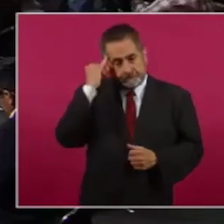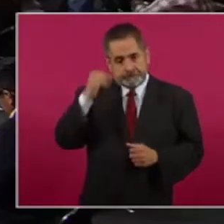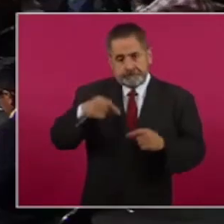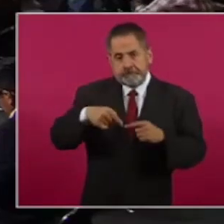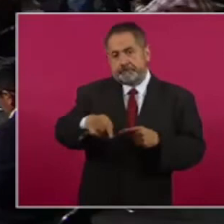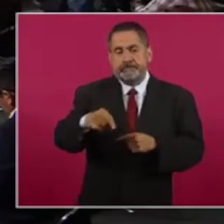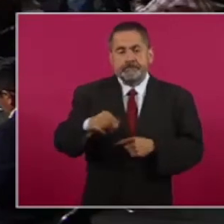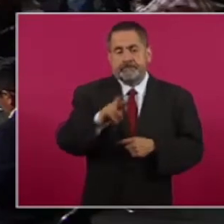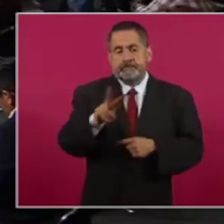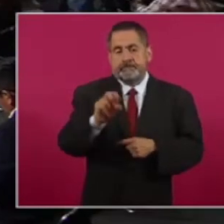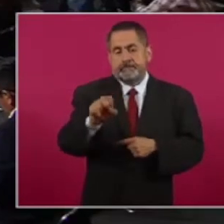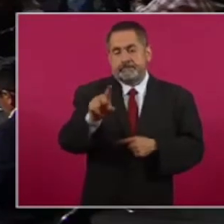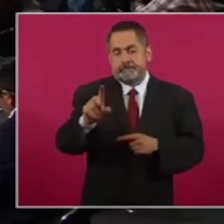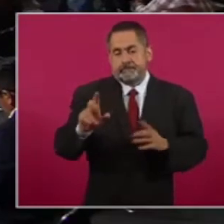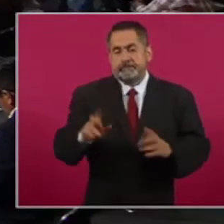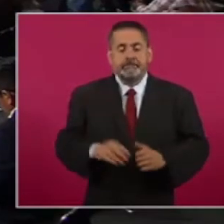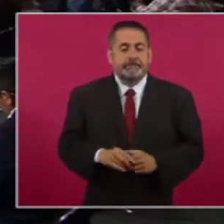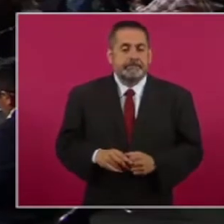semana. Y ahora sí,